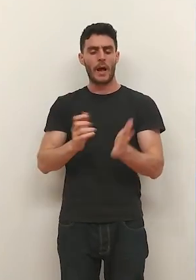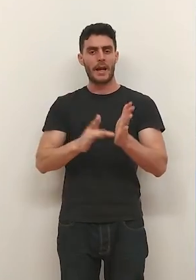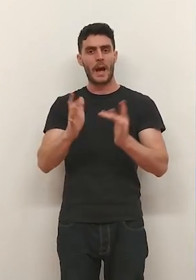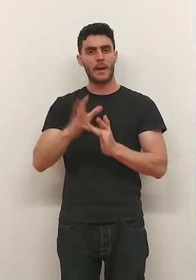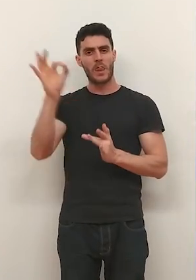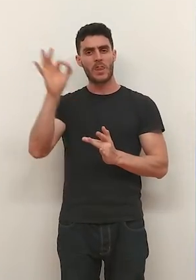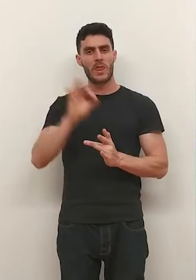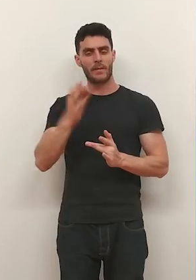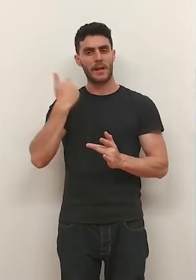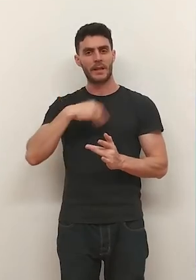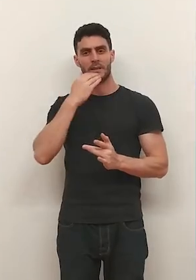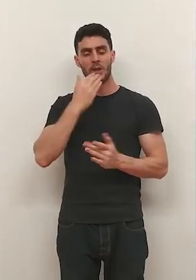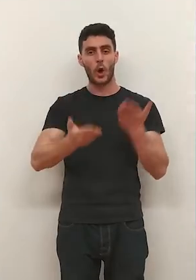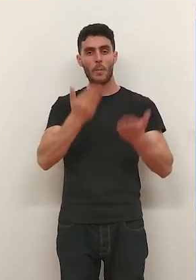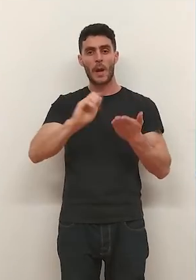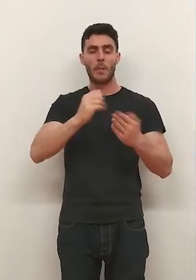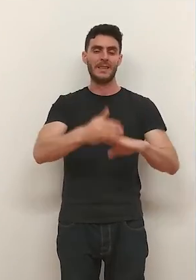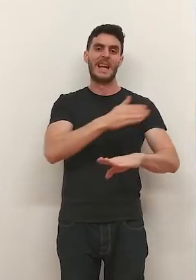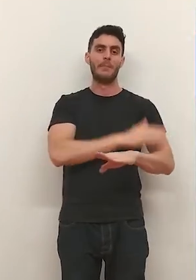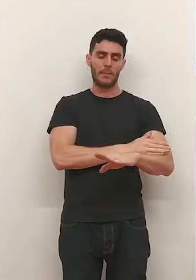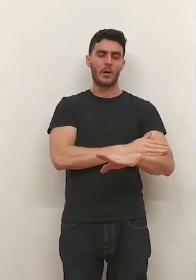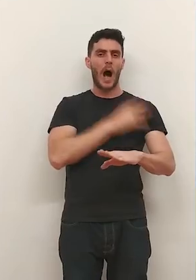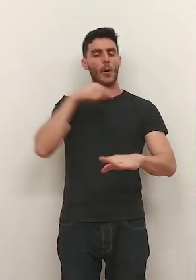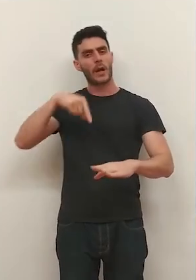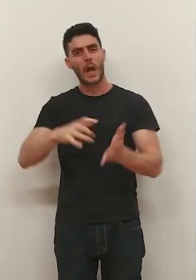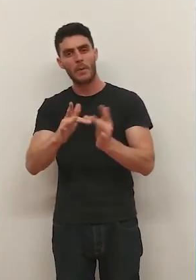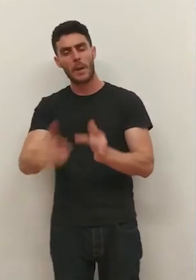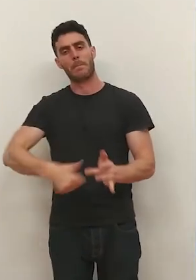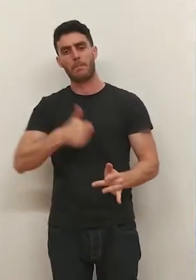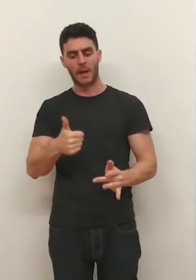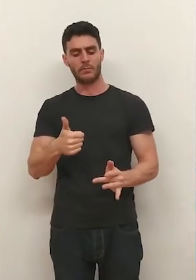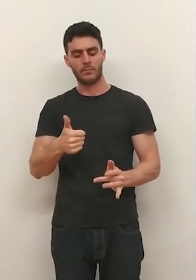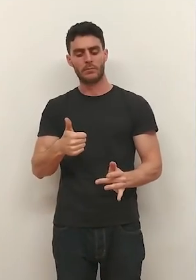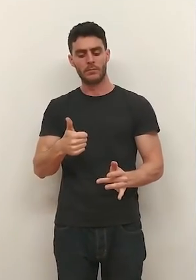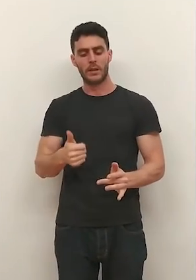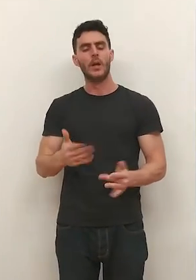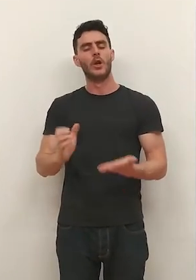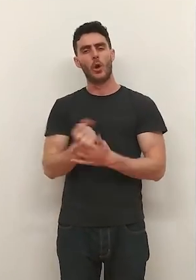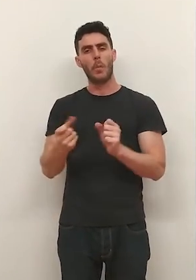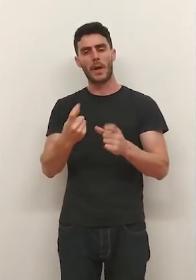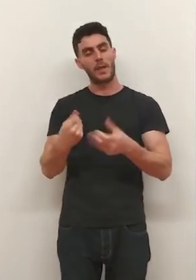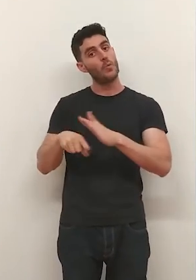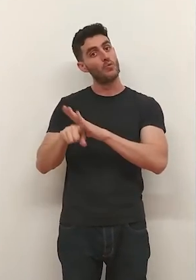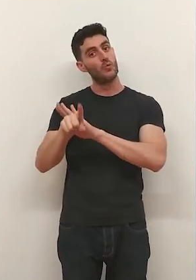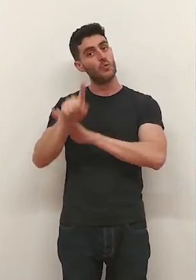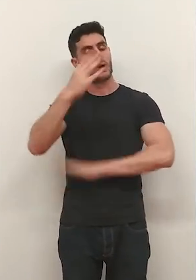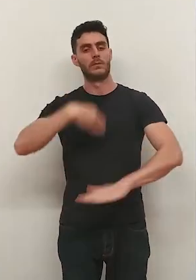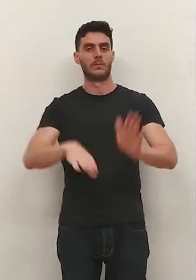abril las cifras fueron superiores a los meses previos a la pandemia y todo apunta a que continuarán en la misma tendencia.